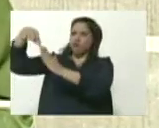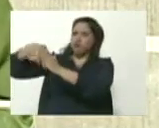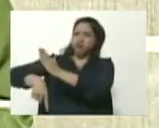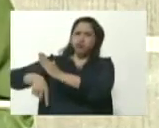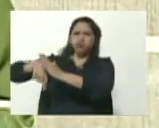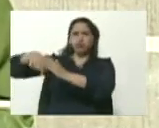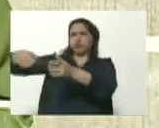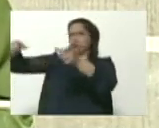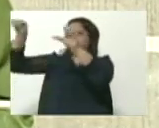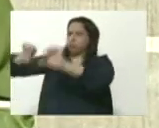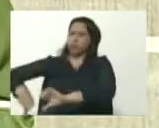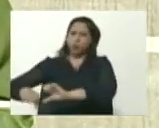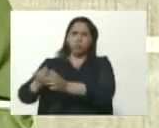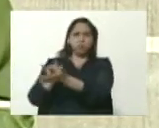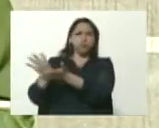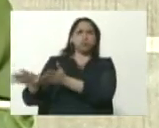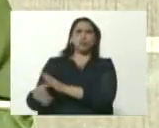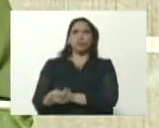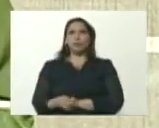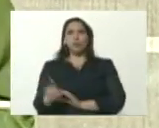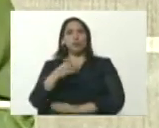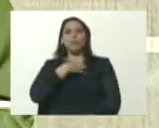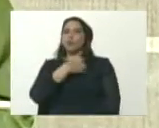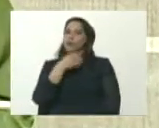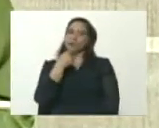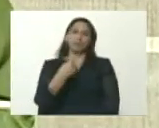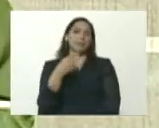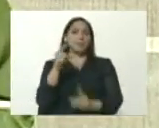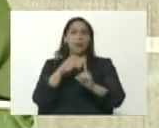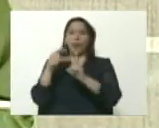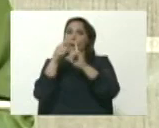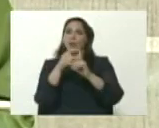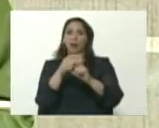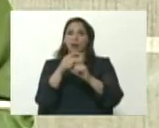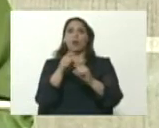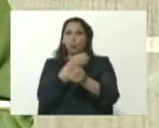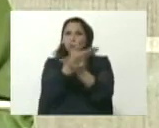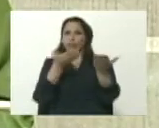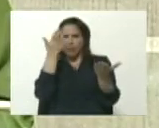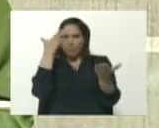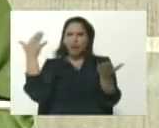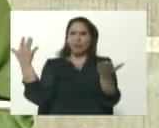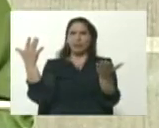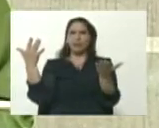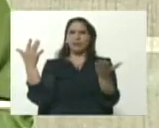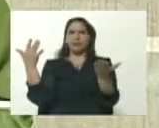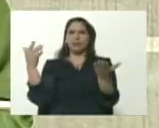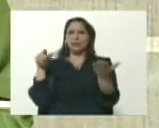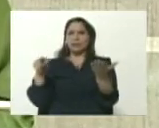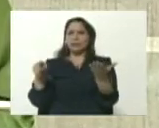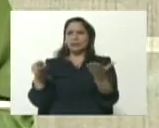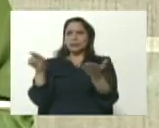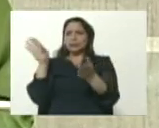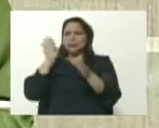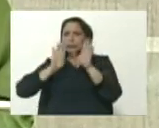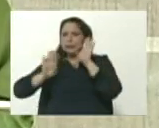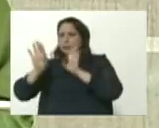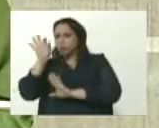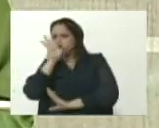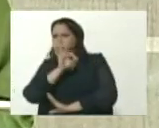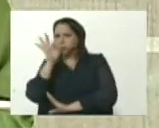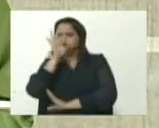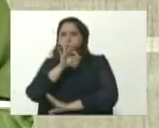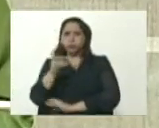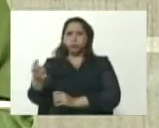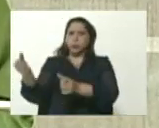un pozo, no puedo decir la palabra, ustedes se la imaginan, un pozo de descomposición. Se